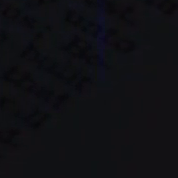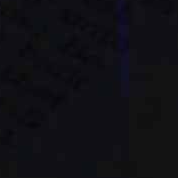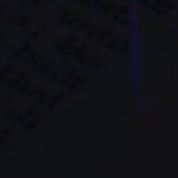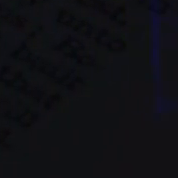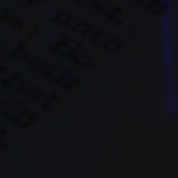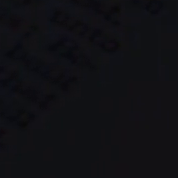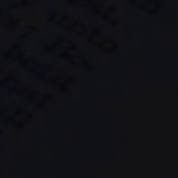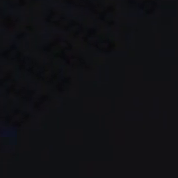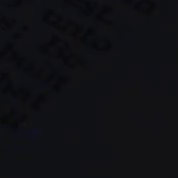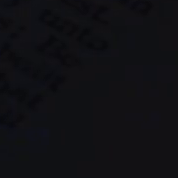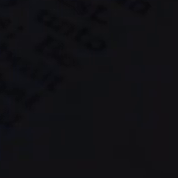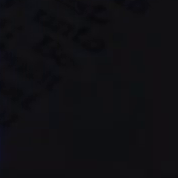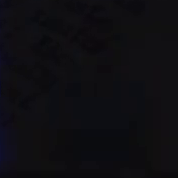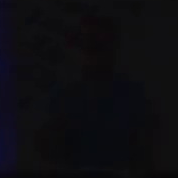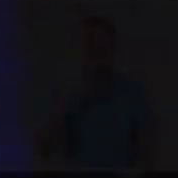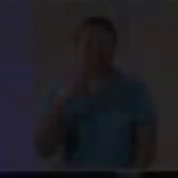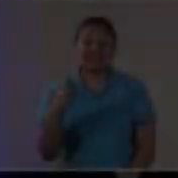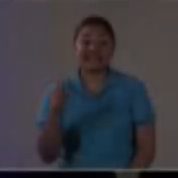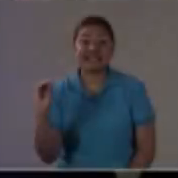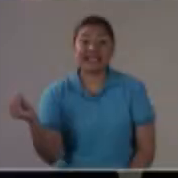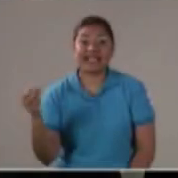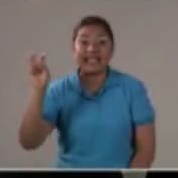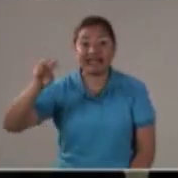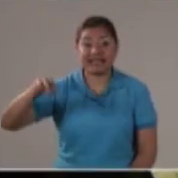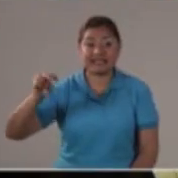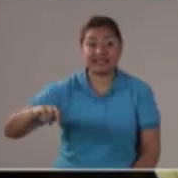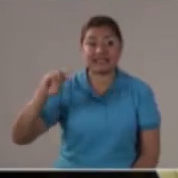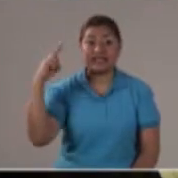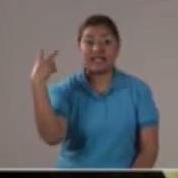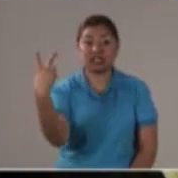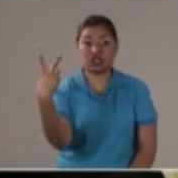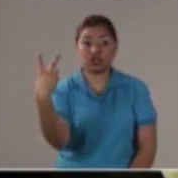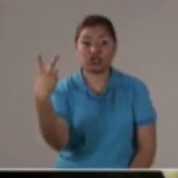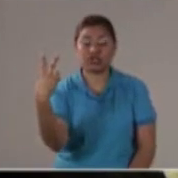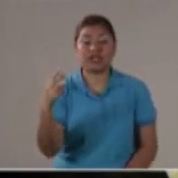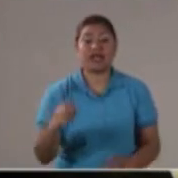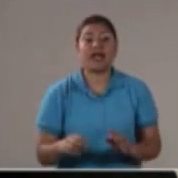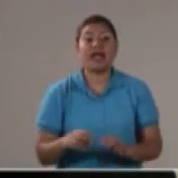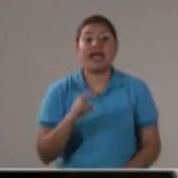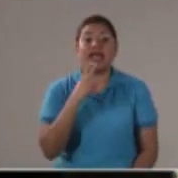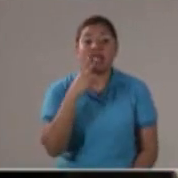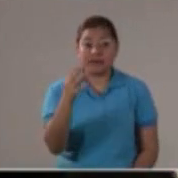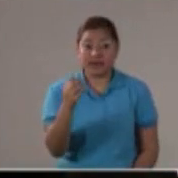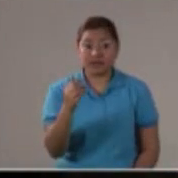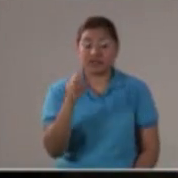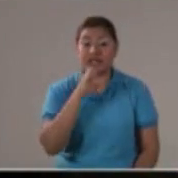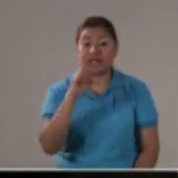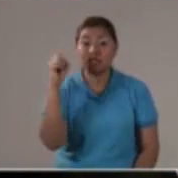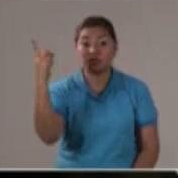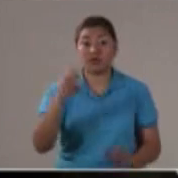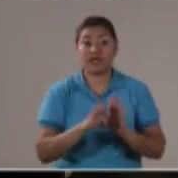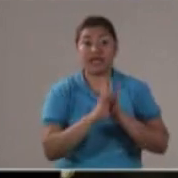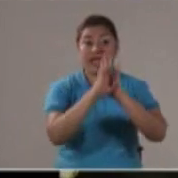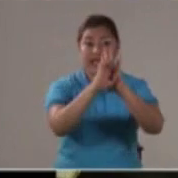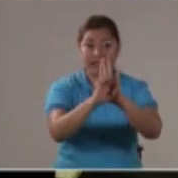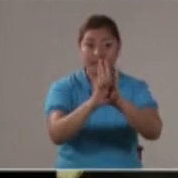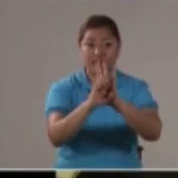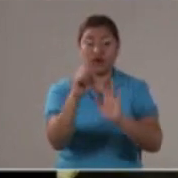Tú vas a ser, venite para acá, tú vas a ser de Melquisedec y tú vas a ser de